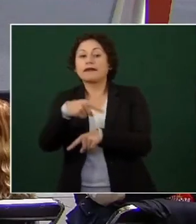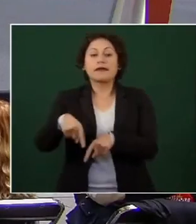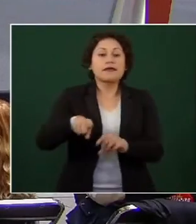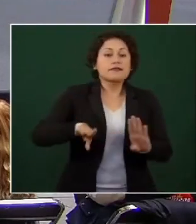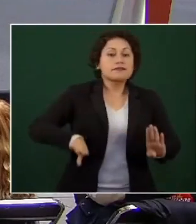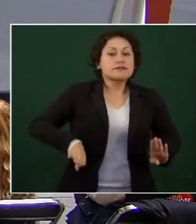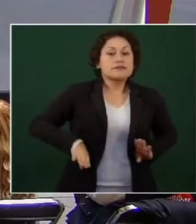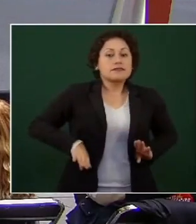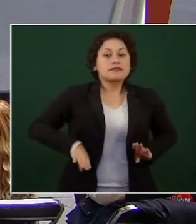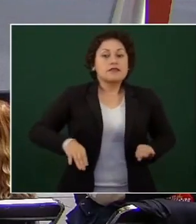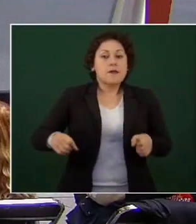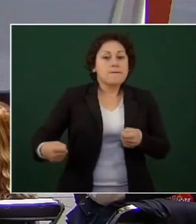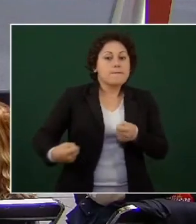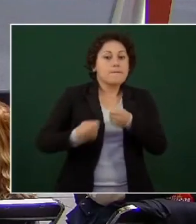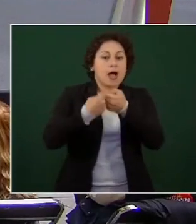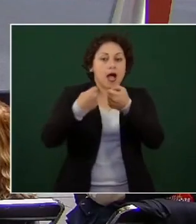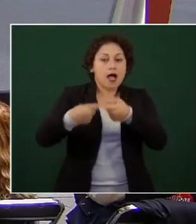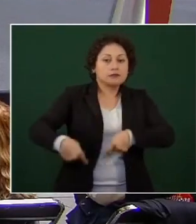opositores